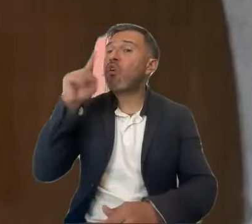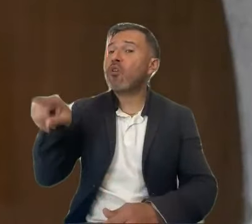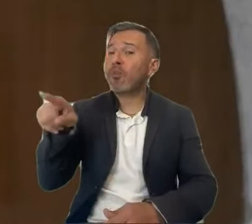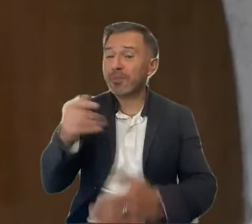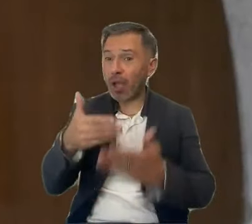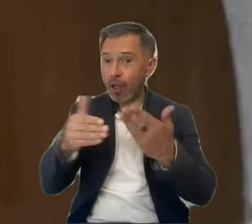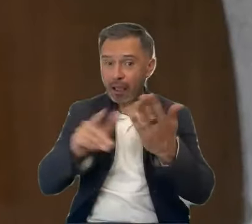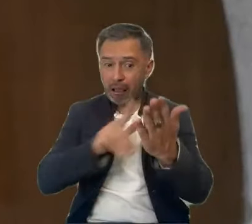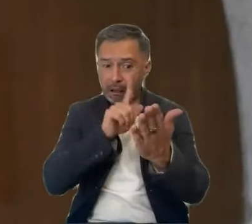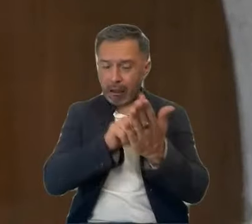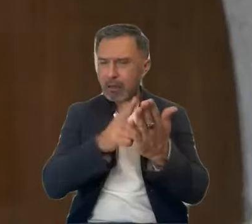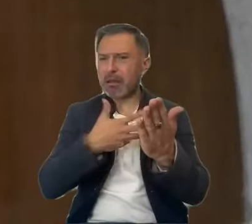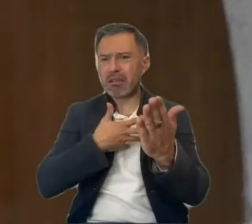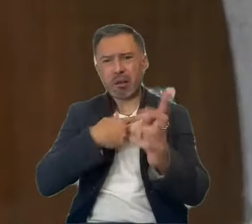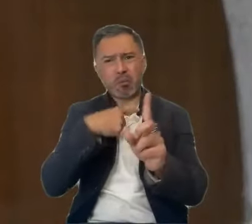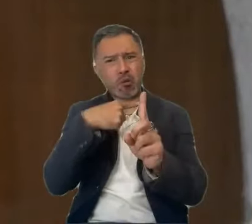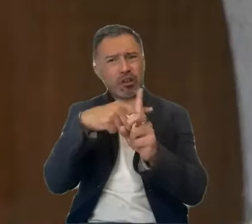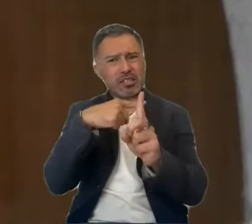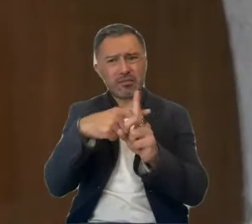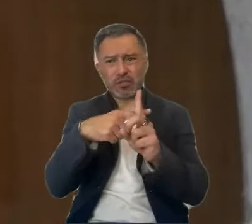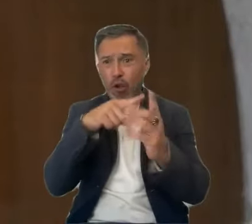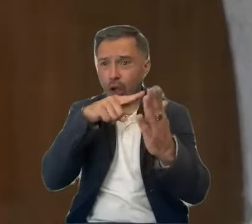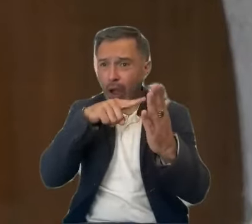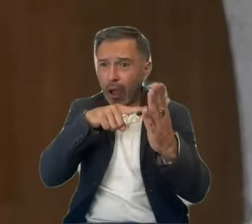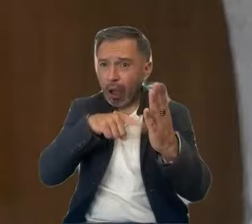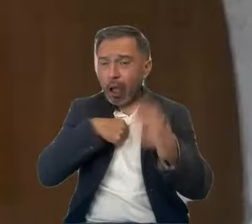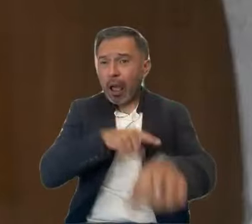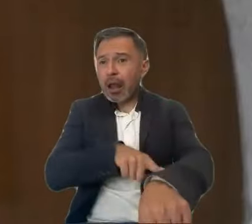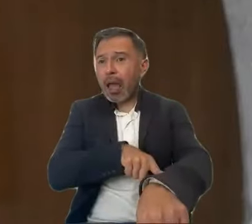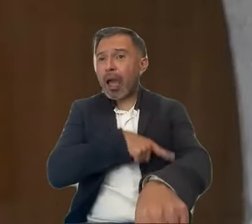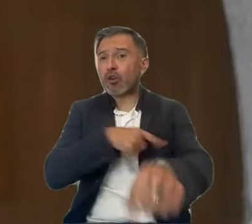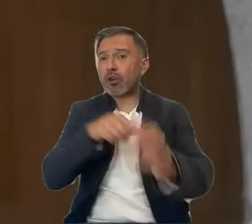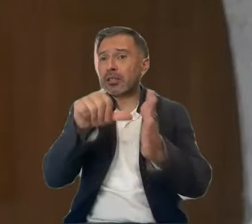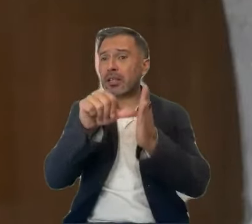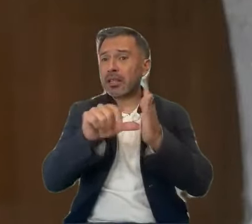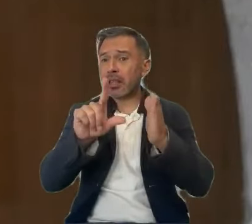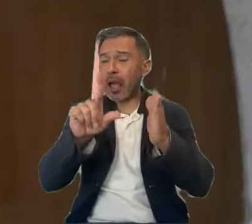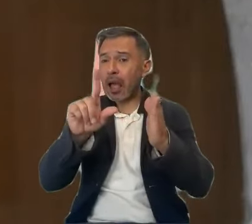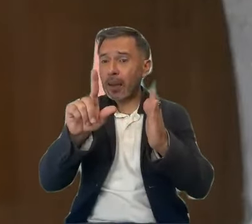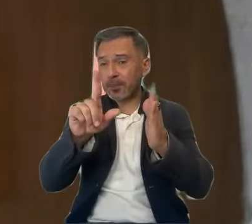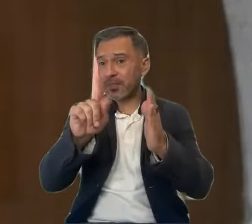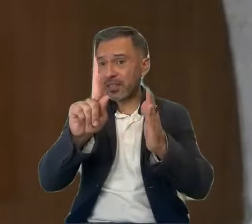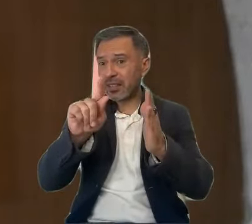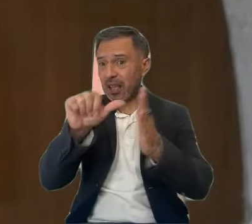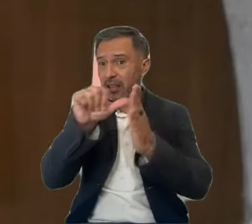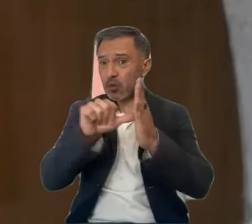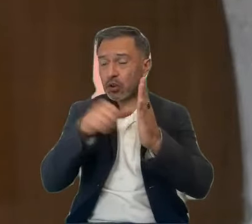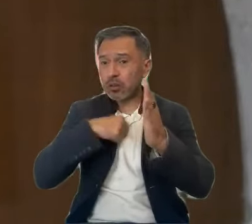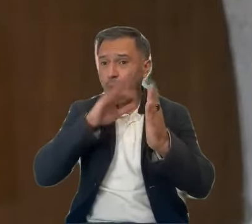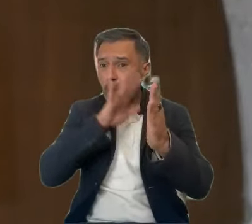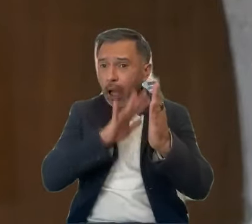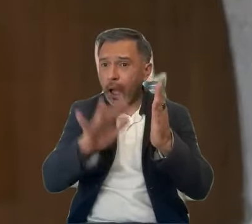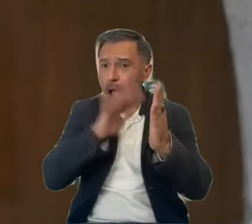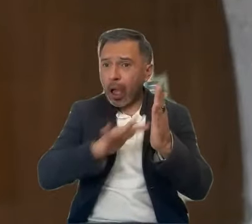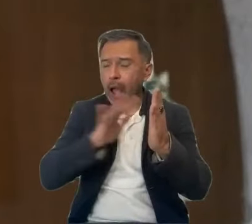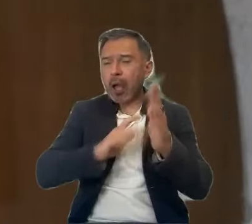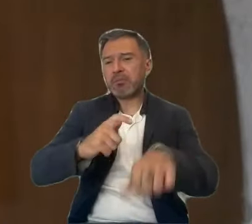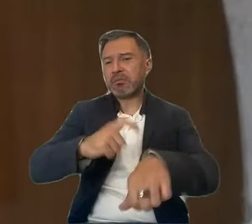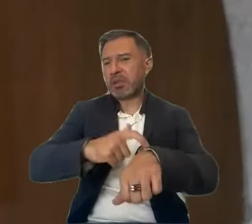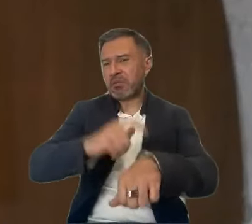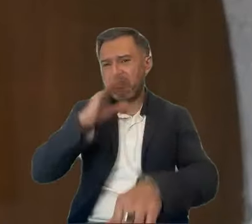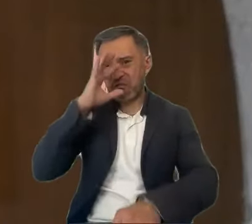toda, porque son 70 artículos y por nuestro tiempo no lo haré, pero en comisiones